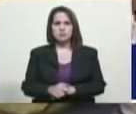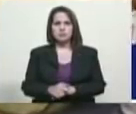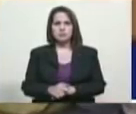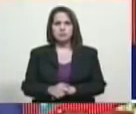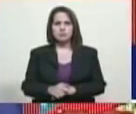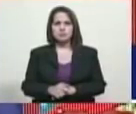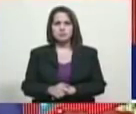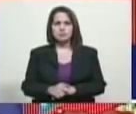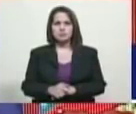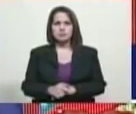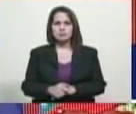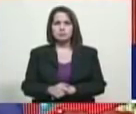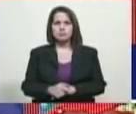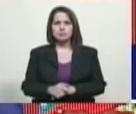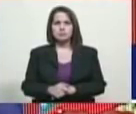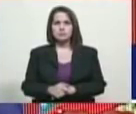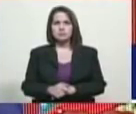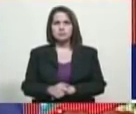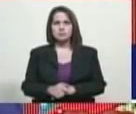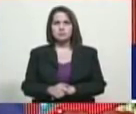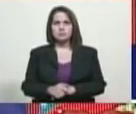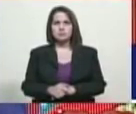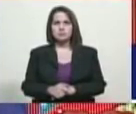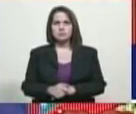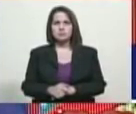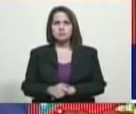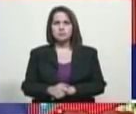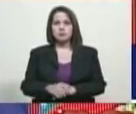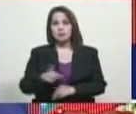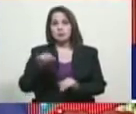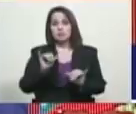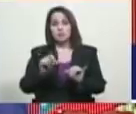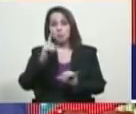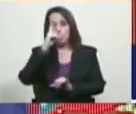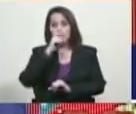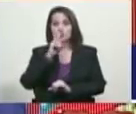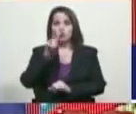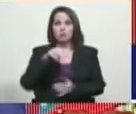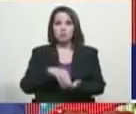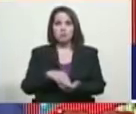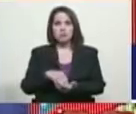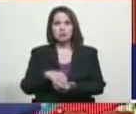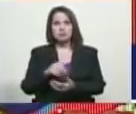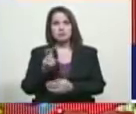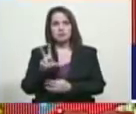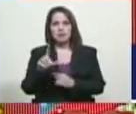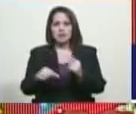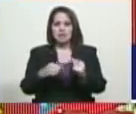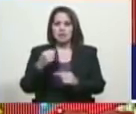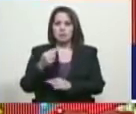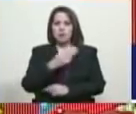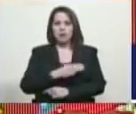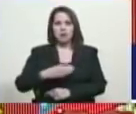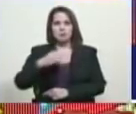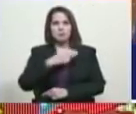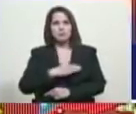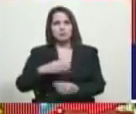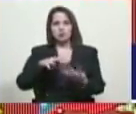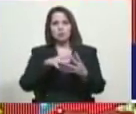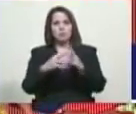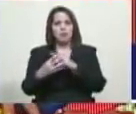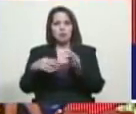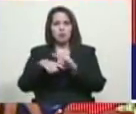Y fue el mismo año 2003, luego de creada la misión Barrio Adentro